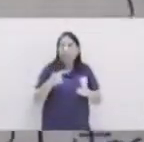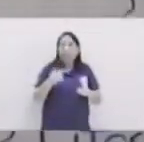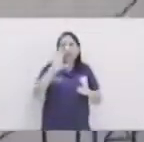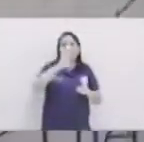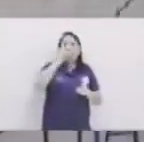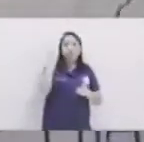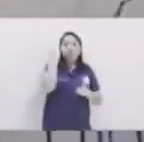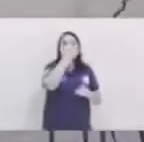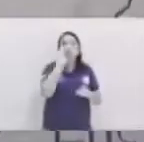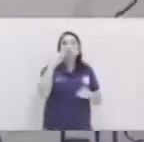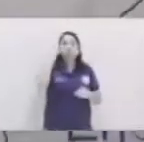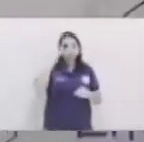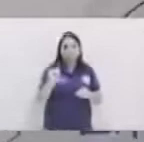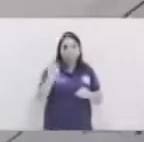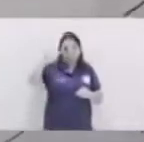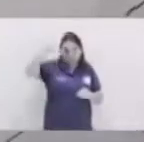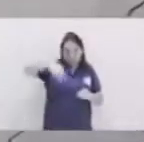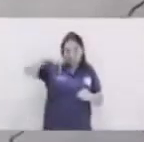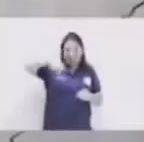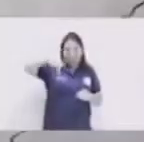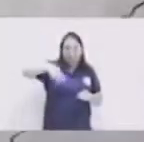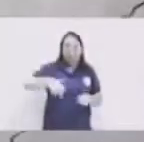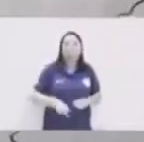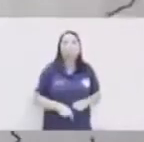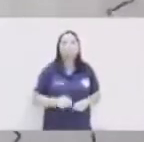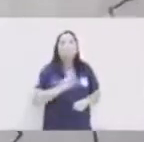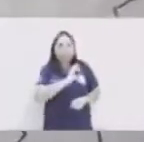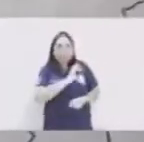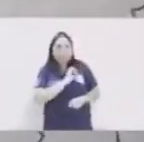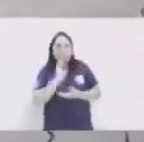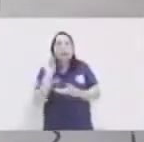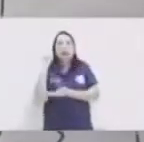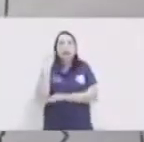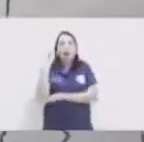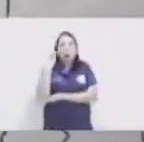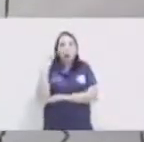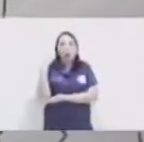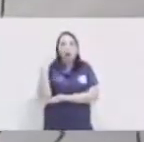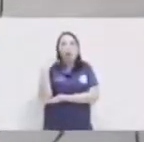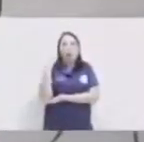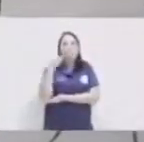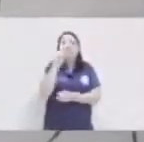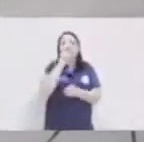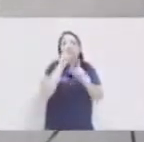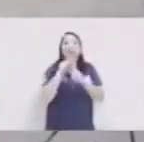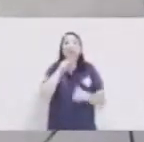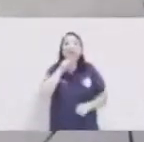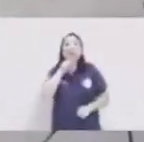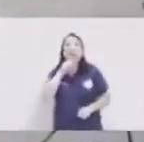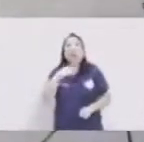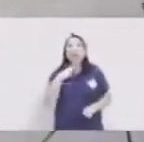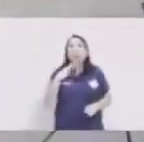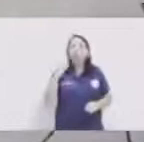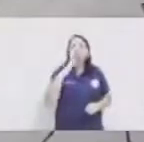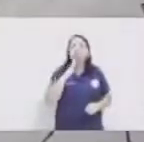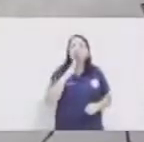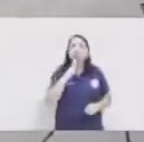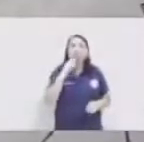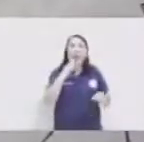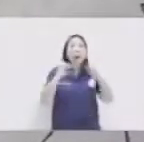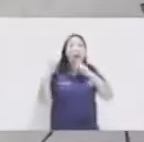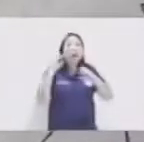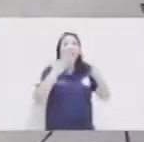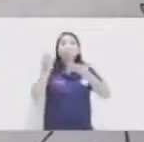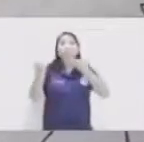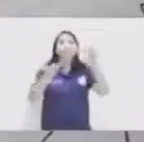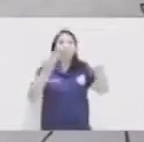Perú, Bolivia, Ecuador, Chile y alguna parte de Colombia. También era oral. Más que todo, si te das cuenta acá, predomina también mucho la tradición oral. Es decir,